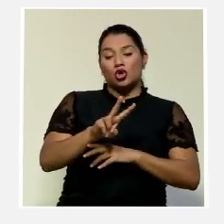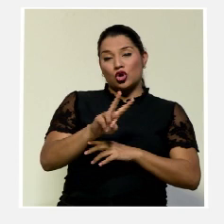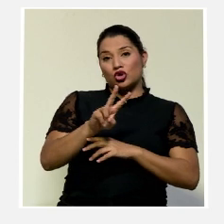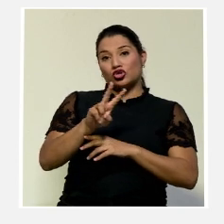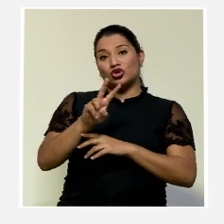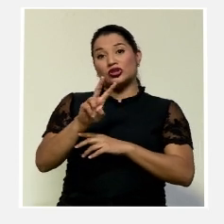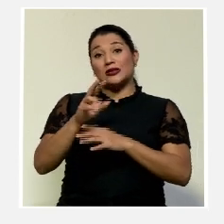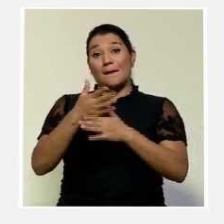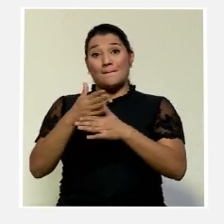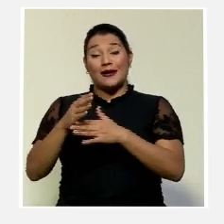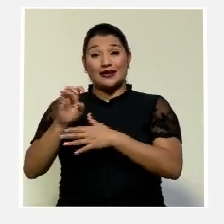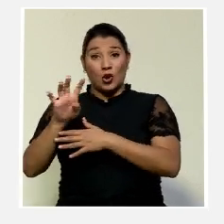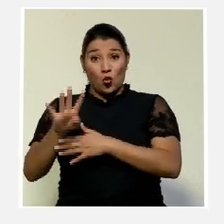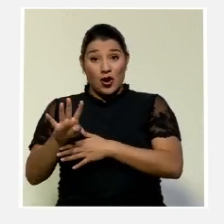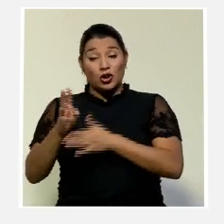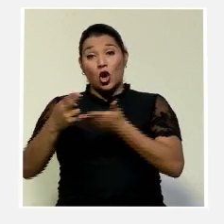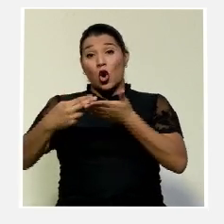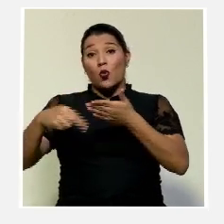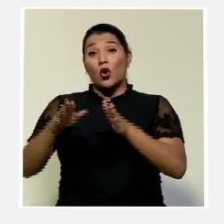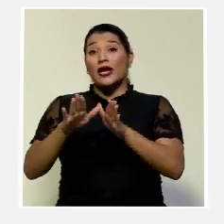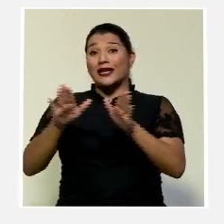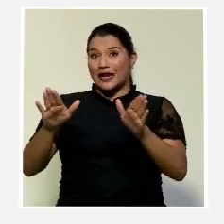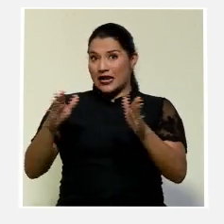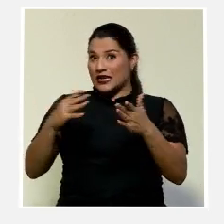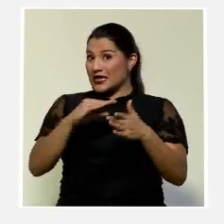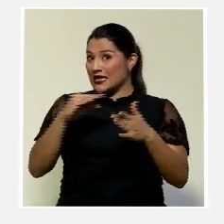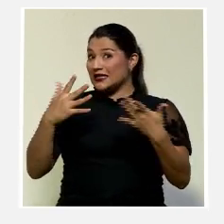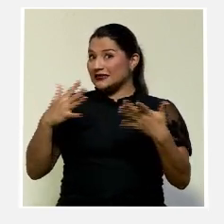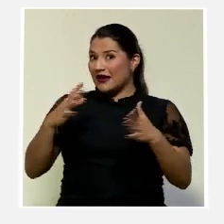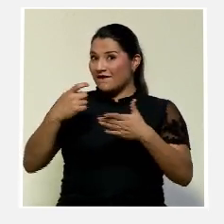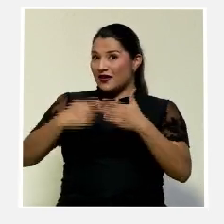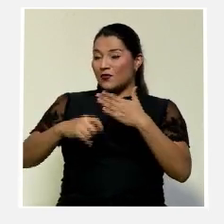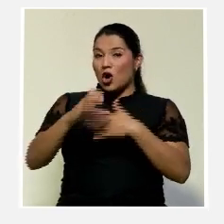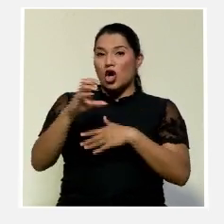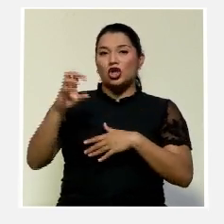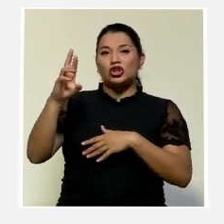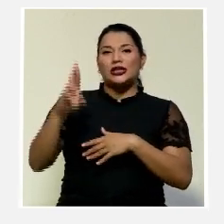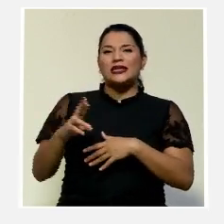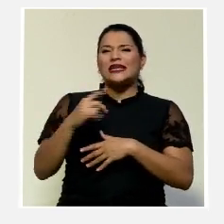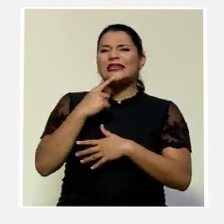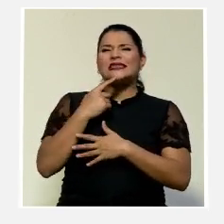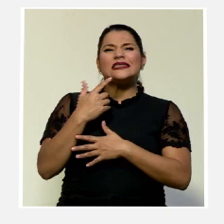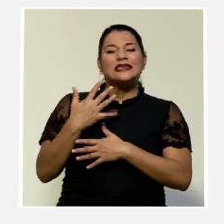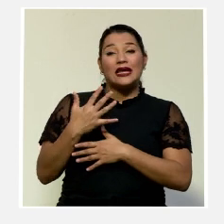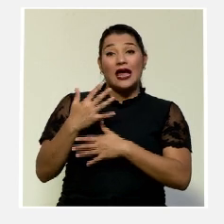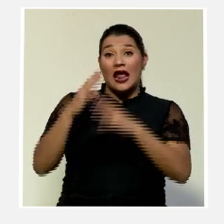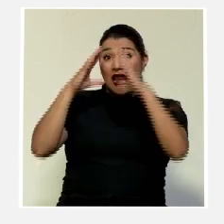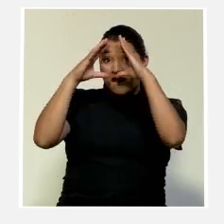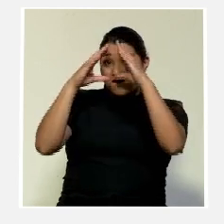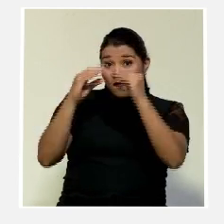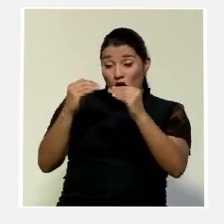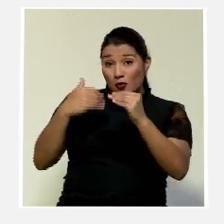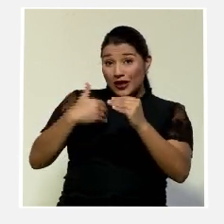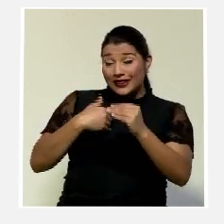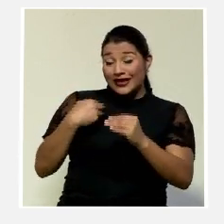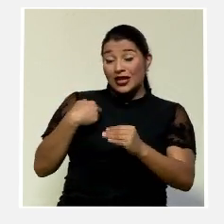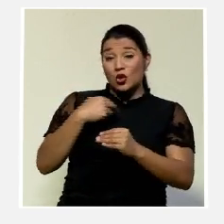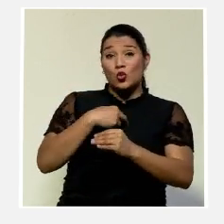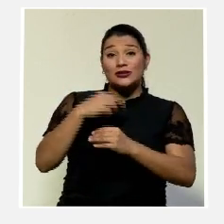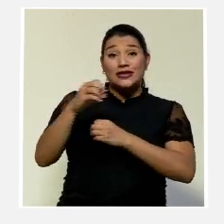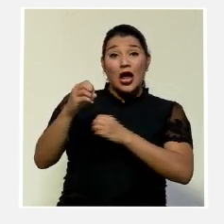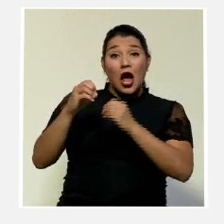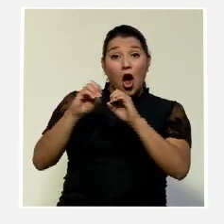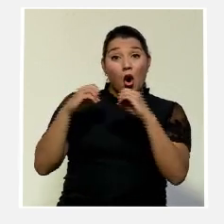la Convención General, firmada por Costa Rica, indica que los archivos de la organización y en general todos los documentos